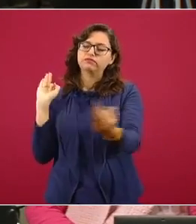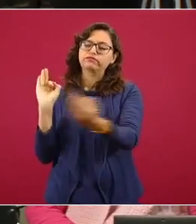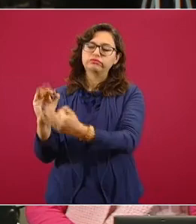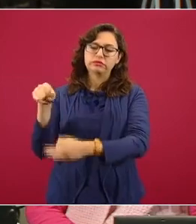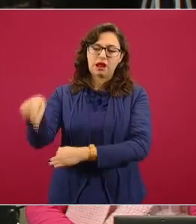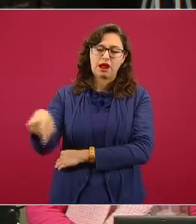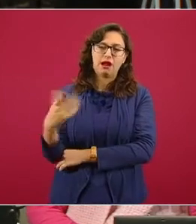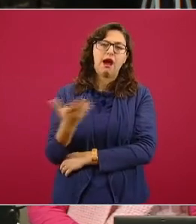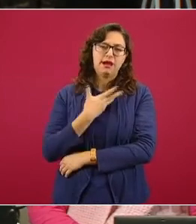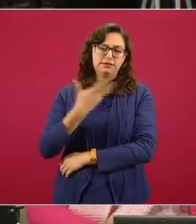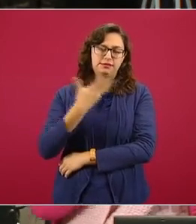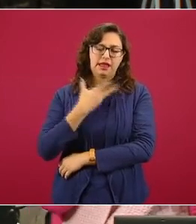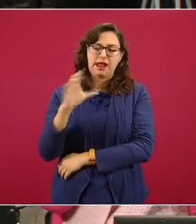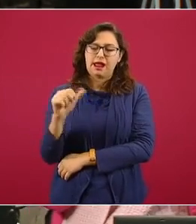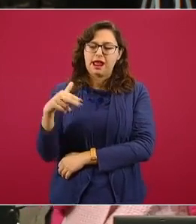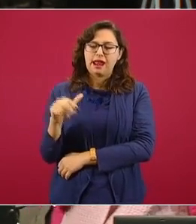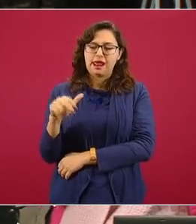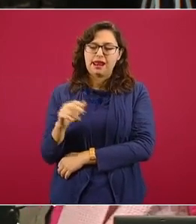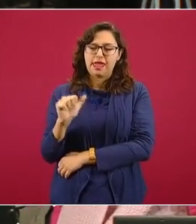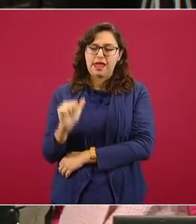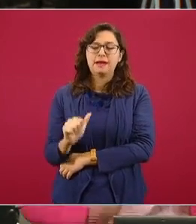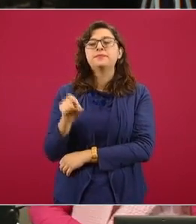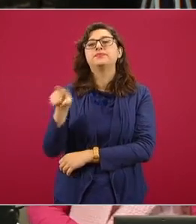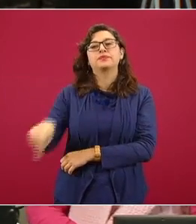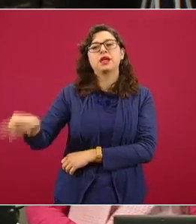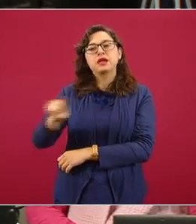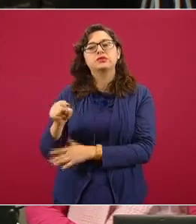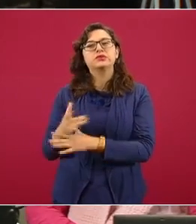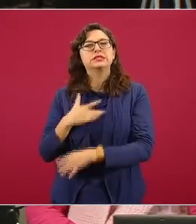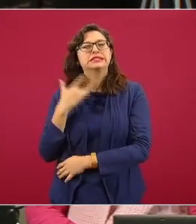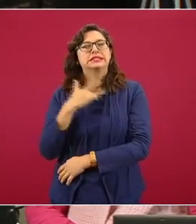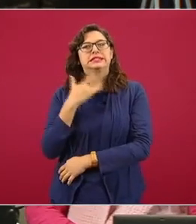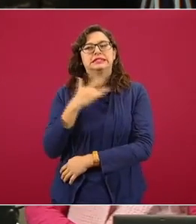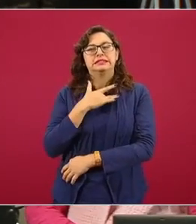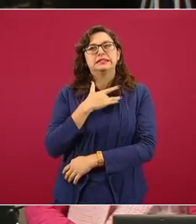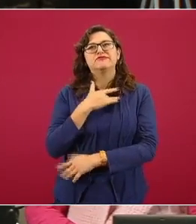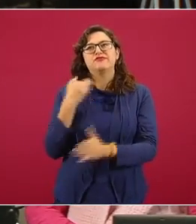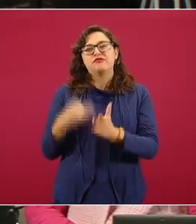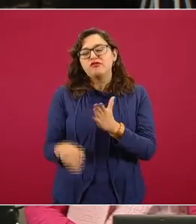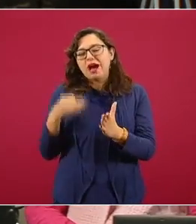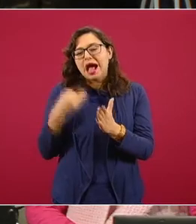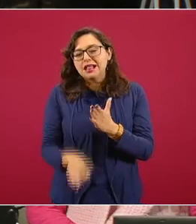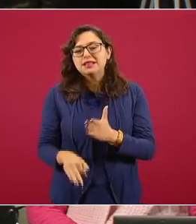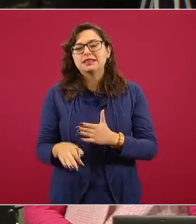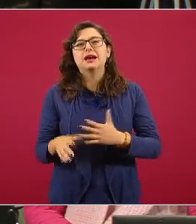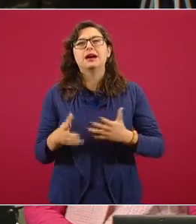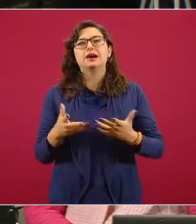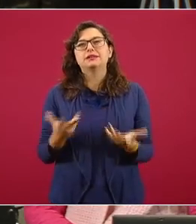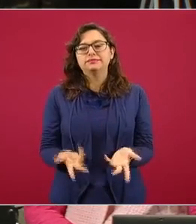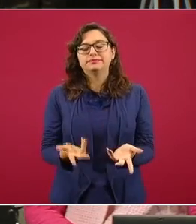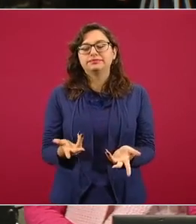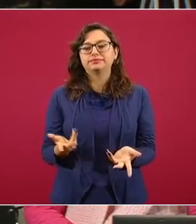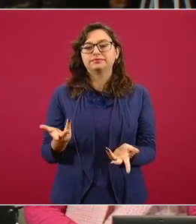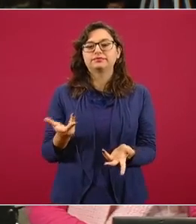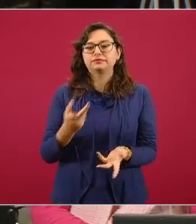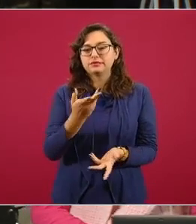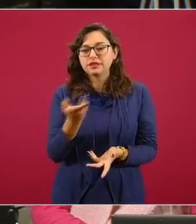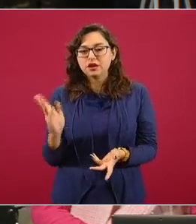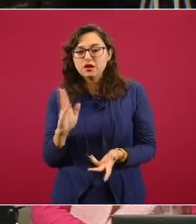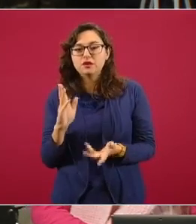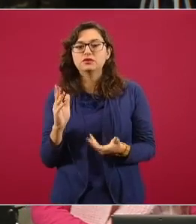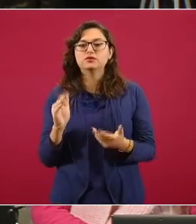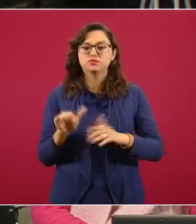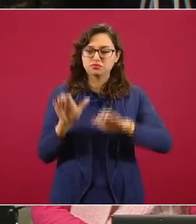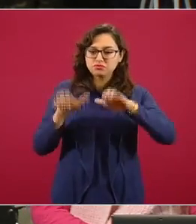Entonces, y bueno, me plantearon ahí una necesidad que tienen. Ellos por alguna extraña razón fueron empleados de